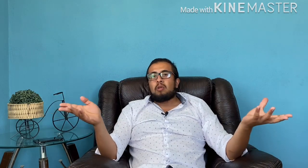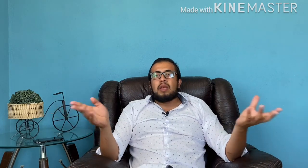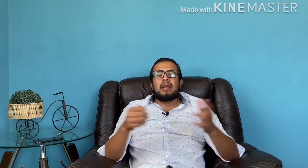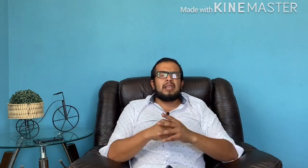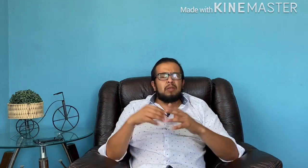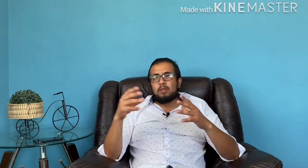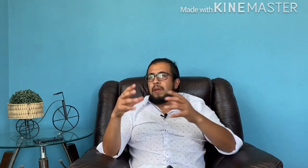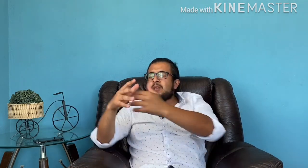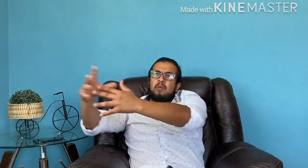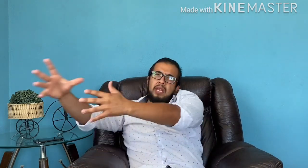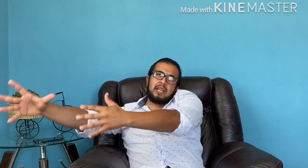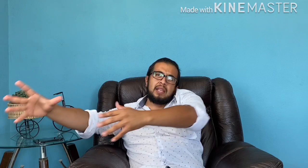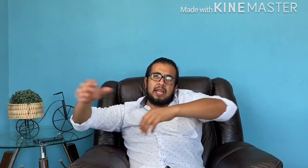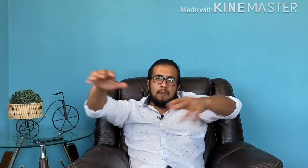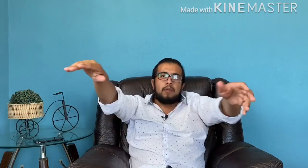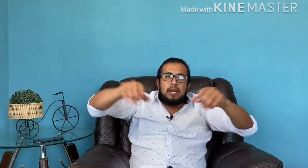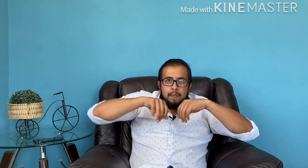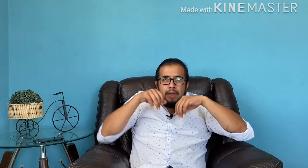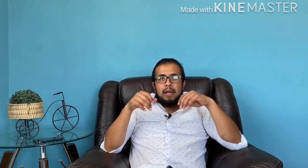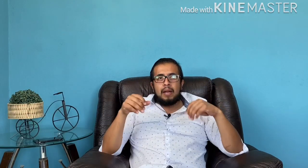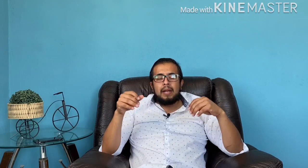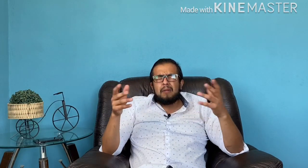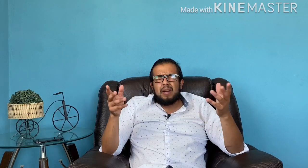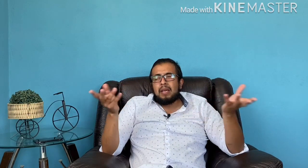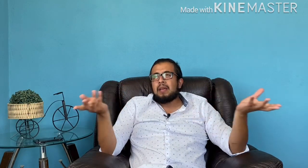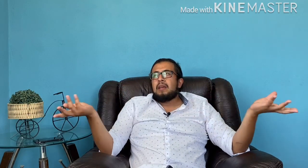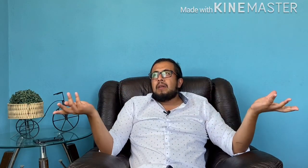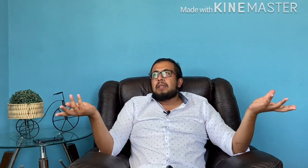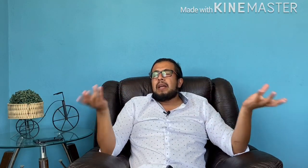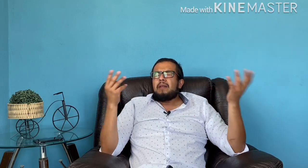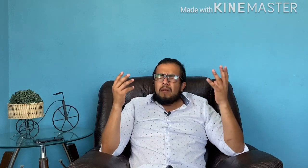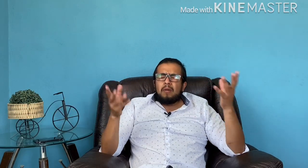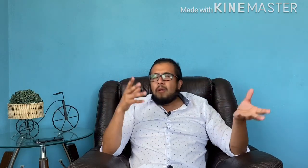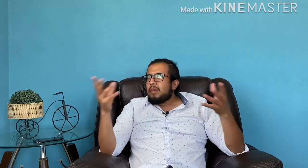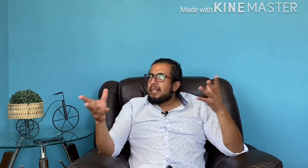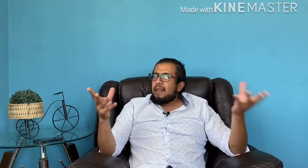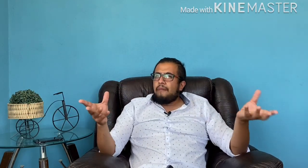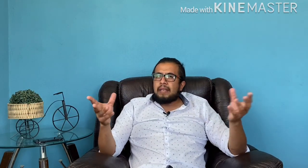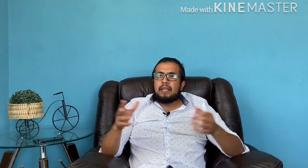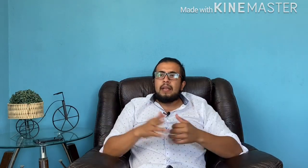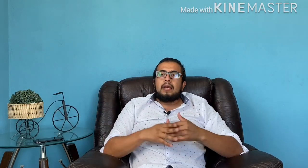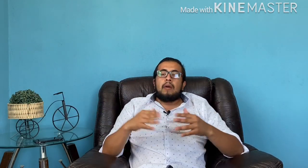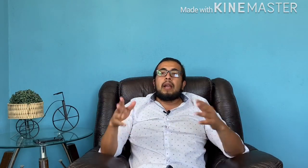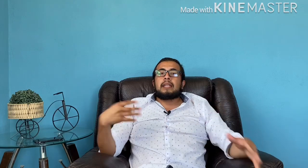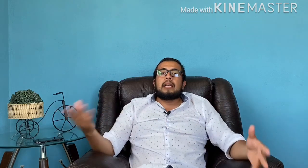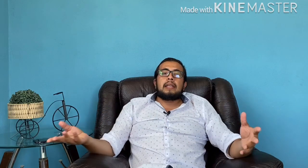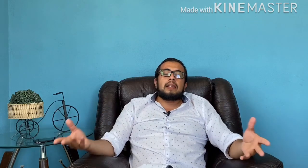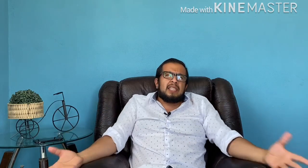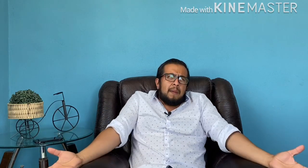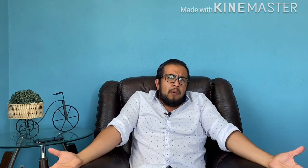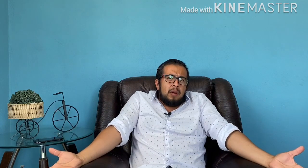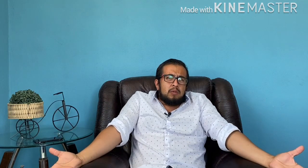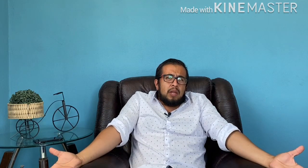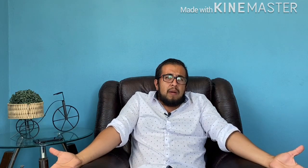son autodidactas? ¿Cuántos padres podían atender y apoyar al hijo ahí? O sea, no está tan fácil. Y ahora las clases a